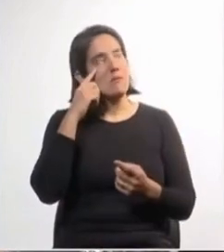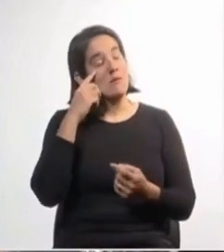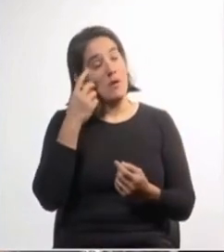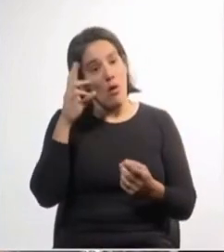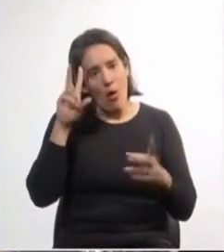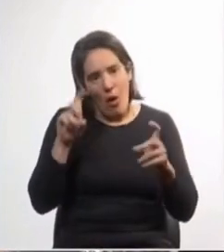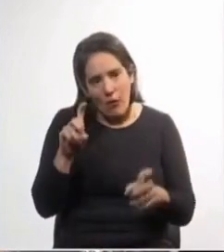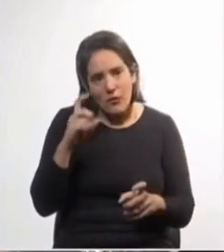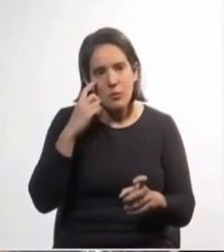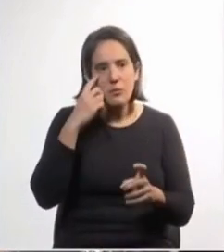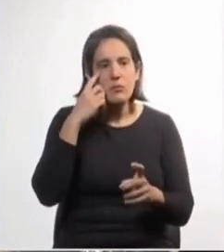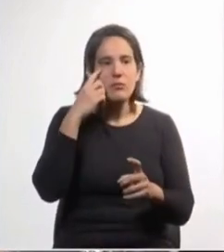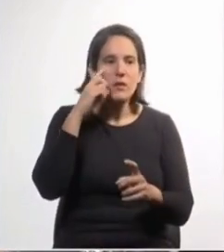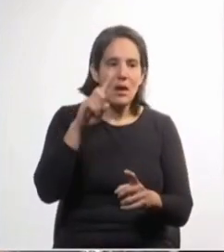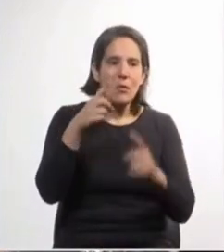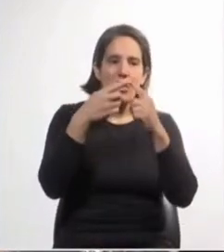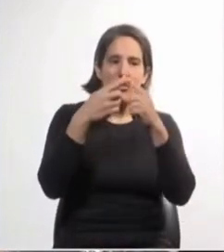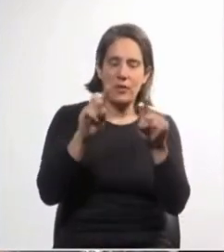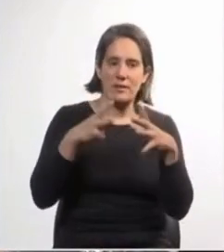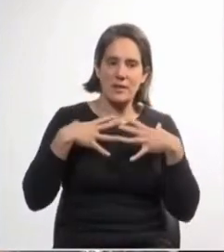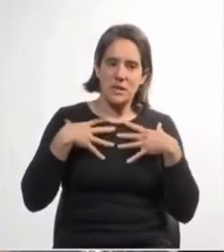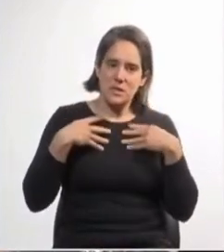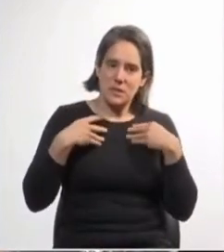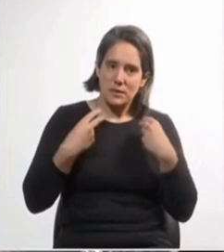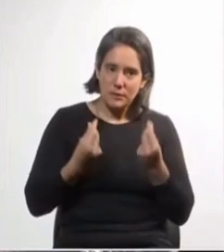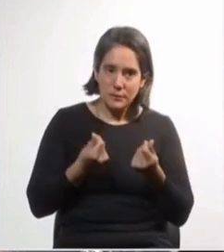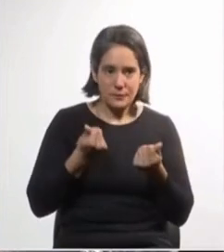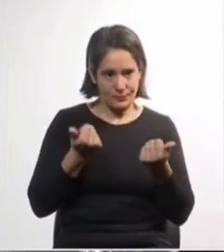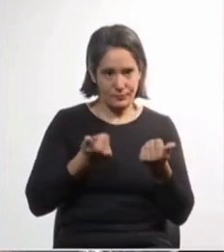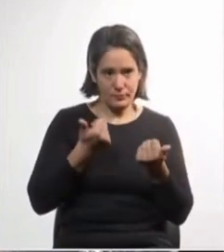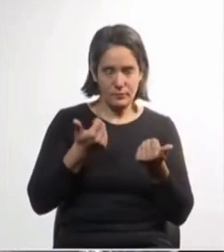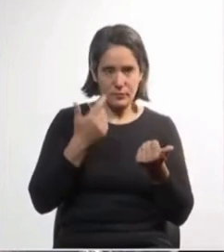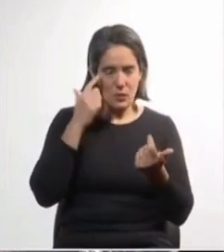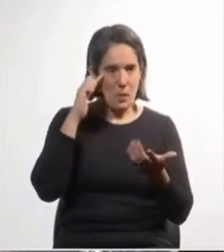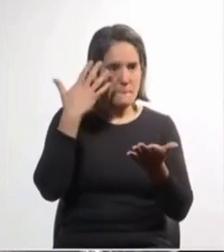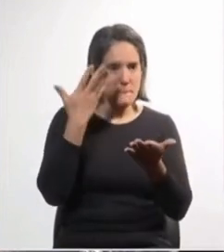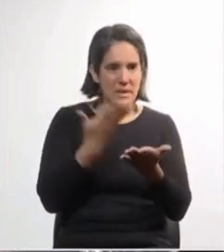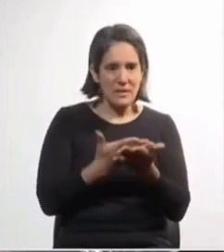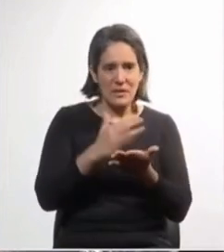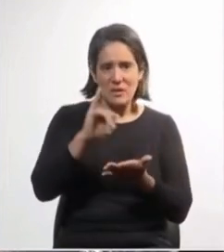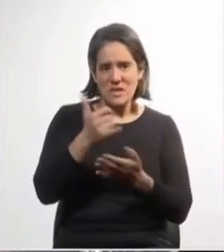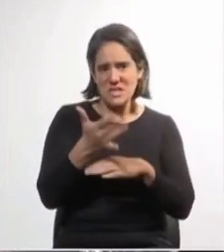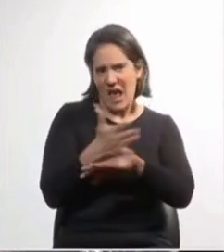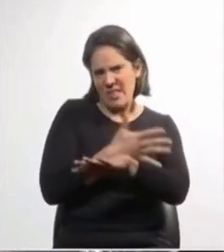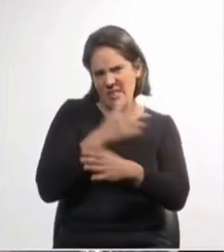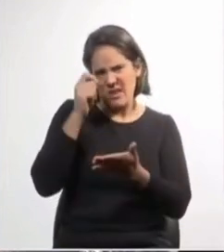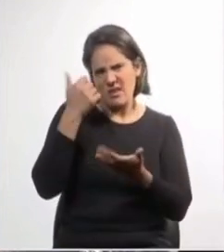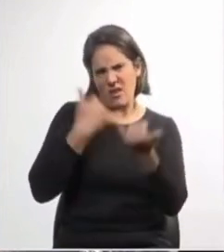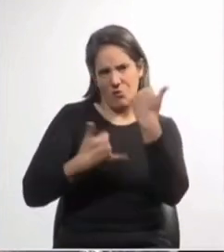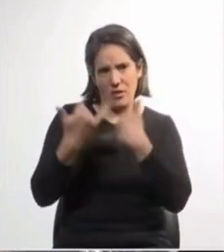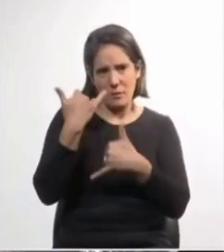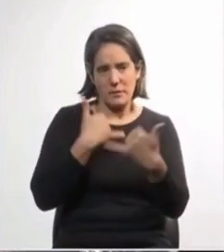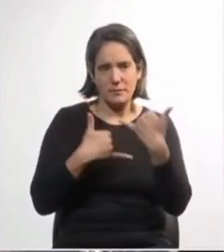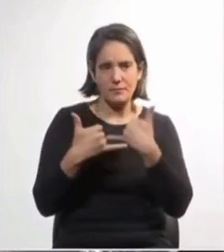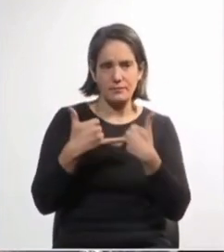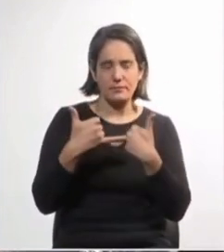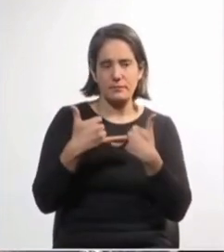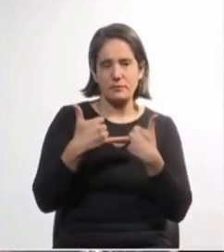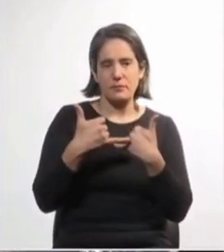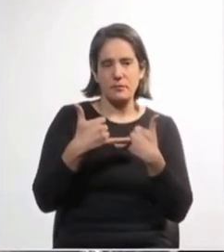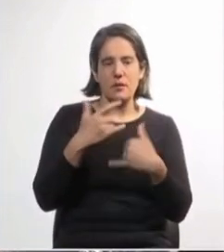distintas, evidentemente sentimos que hay un planteo que ya estaba en el informe del